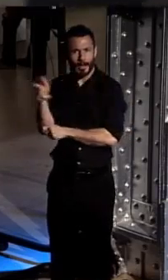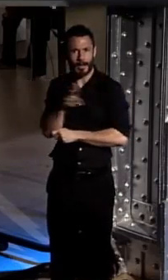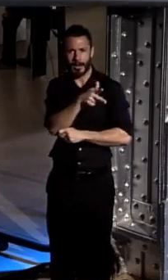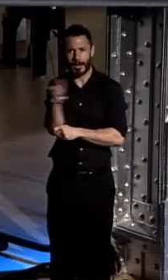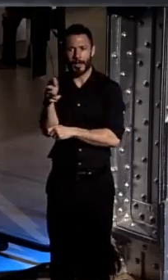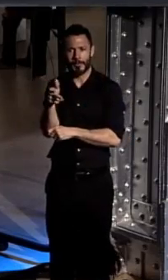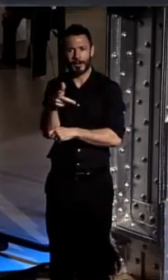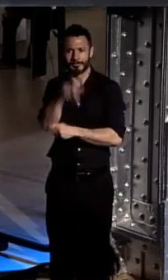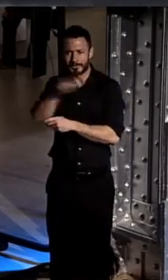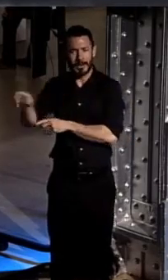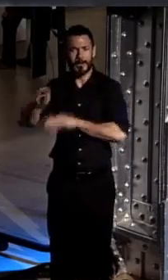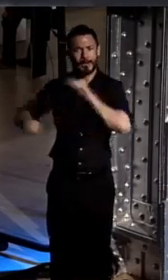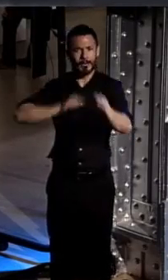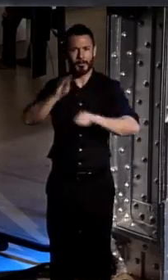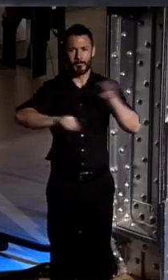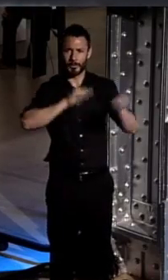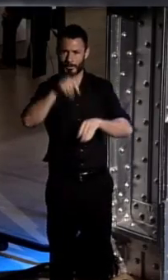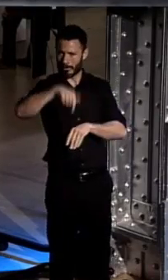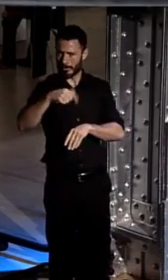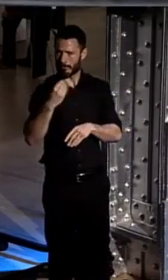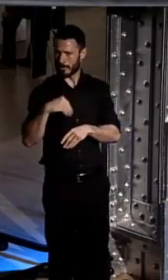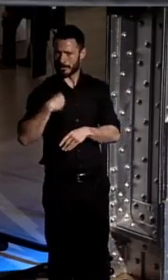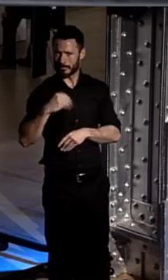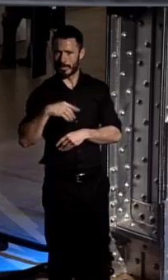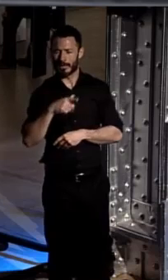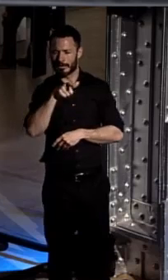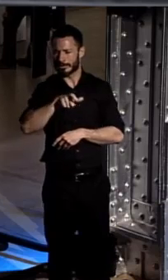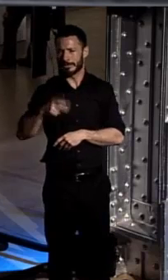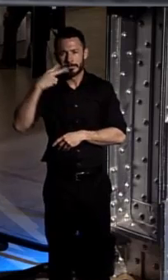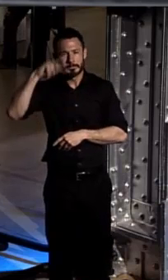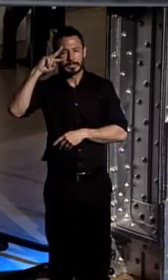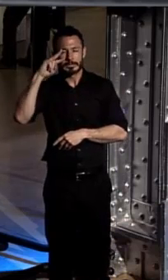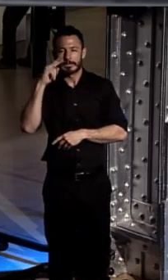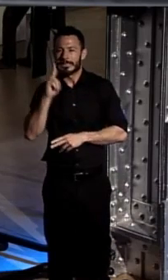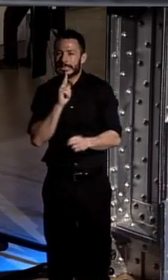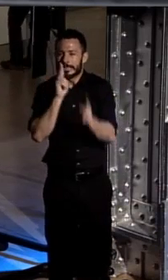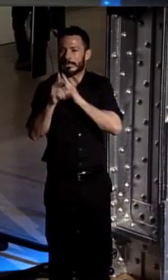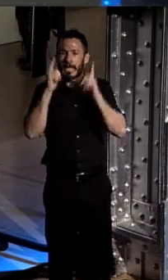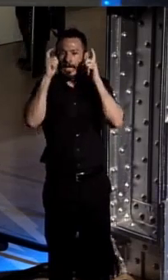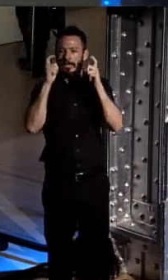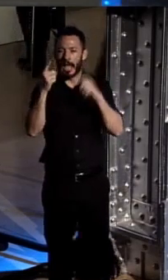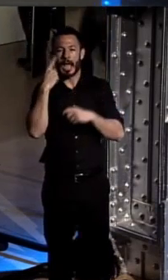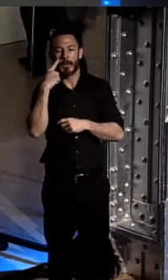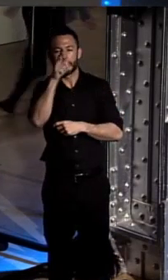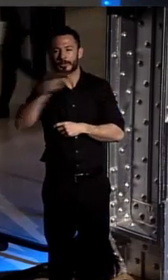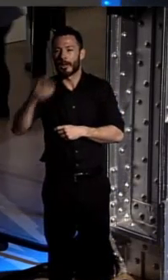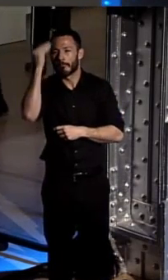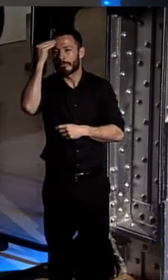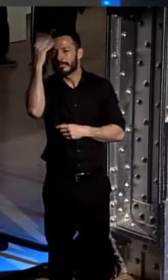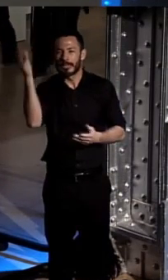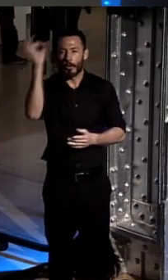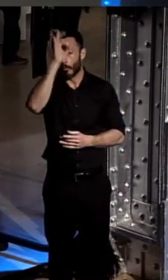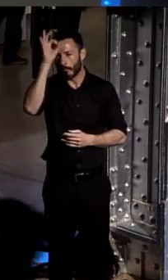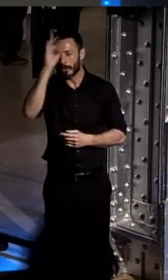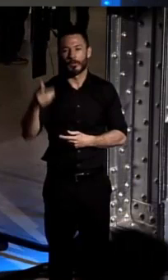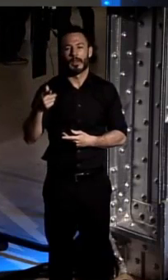hacer esa misma pregunta que hoy van a tratar de contestar nuestros expertos para saber qué es lo que piensa la gente, qué es lo que piensan del